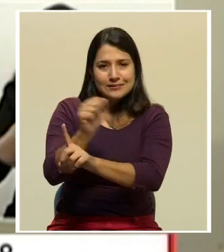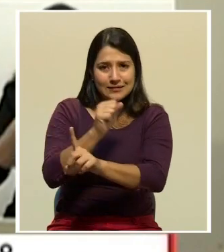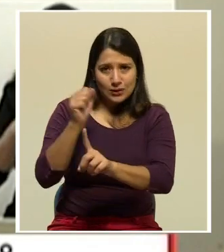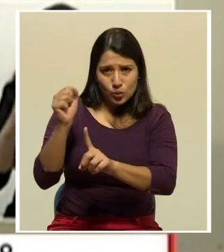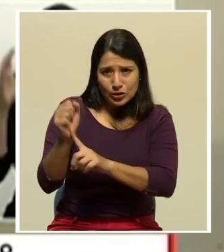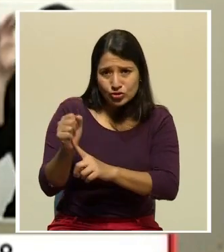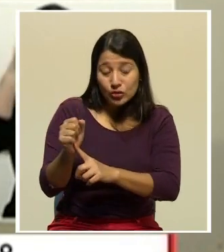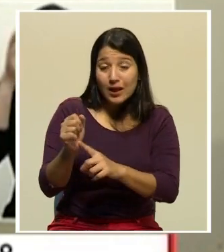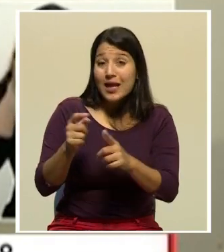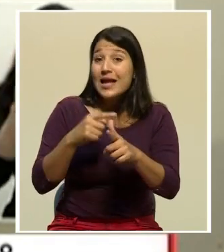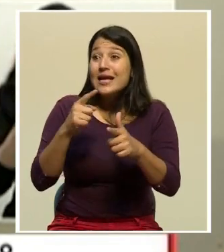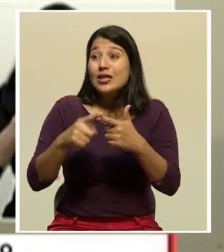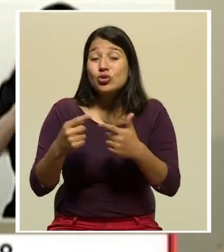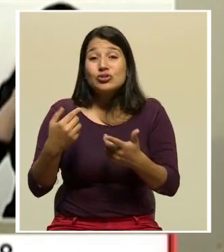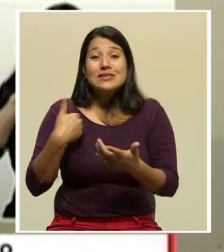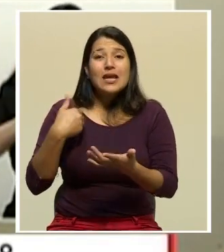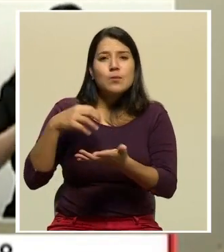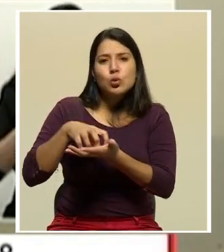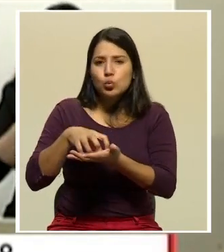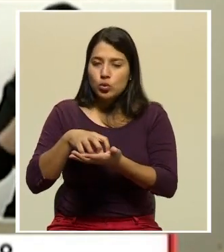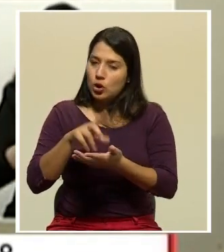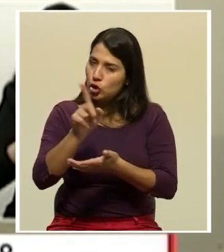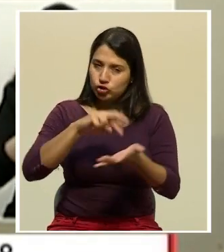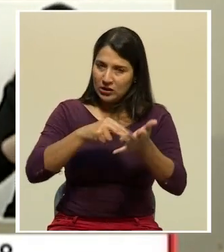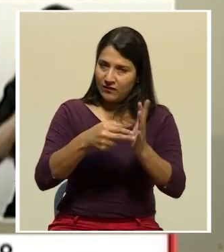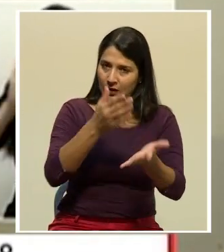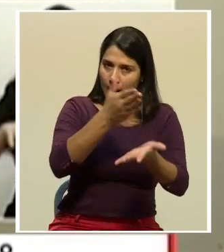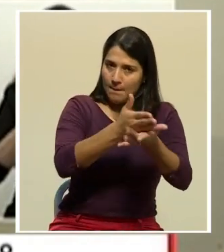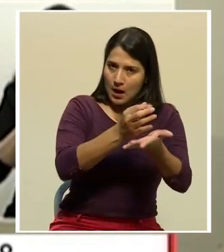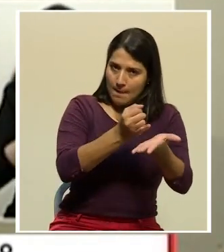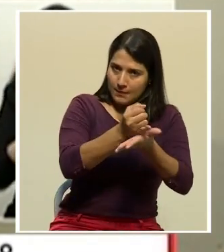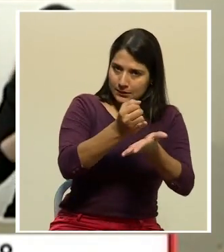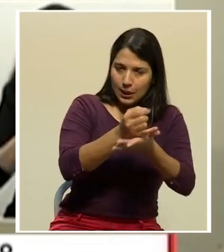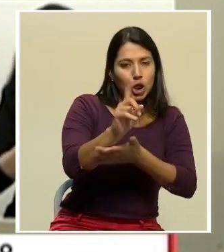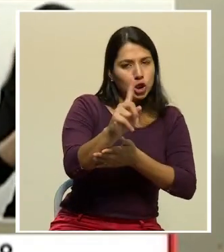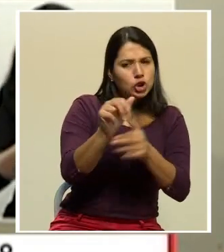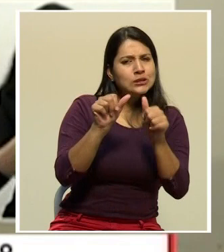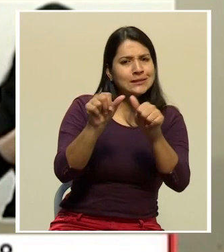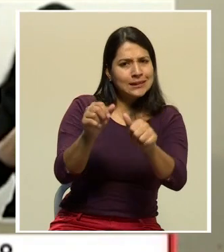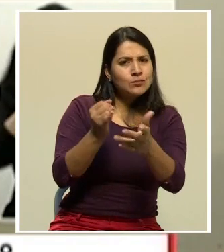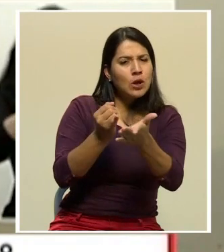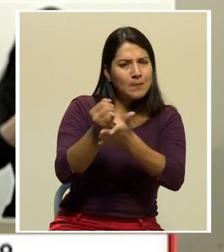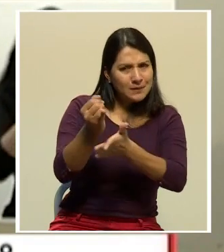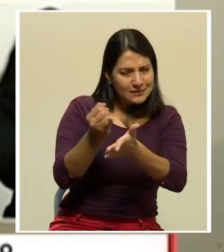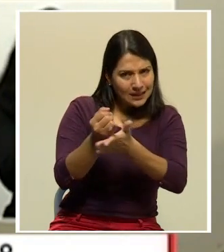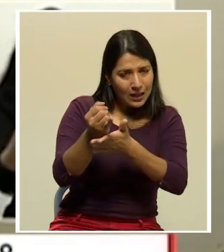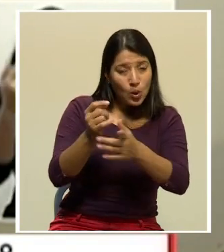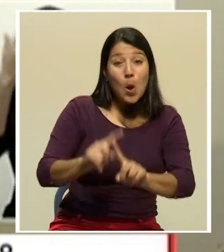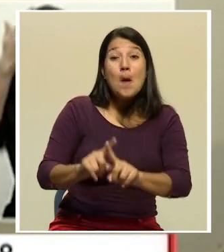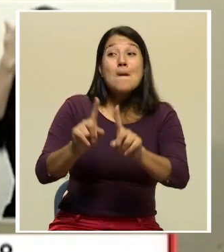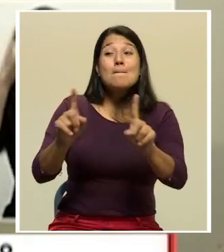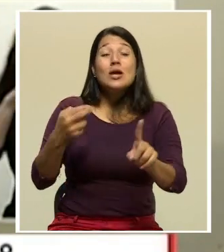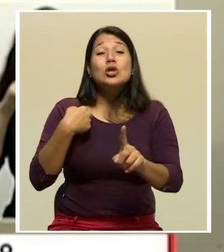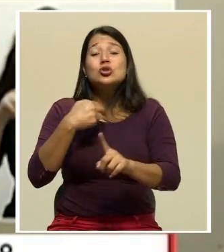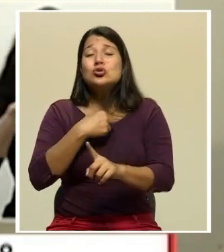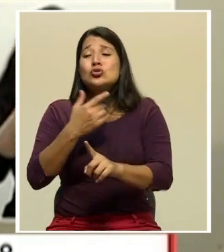bien el nexo, eso no quiere decir que la investigación se detiene, la investigación sigue en curso, pero esta medida justamente precautoria es